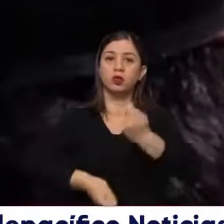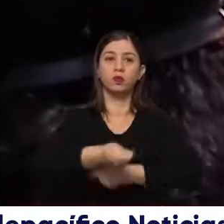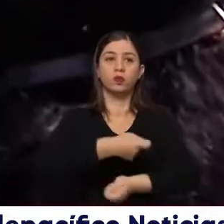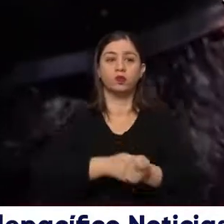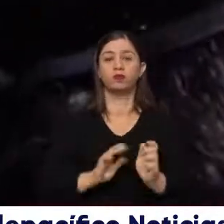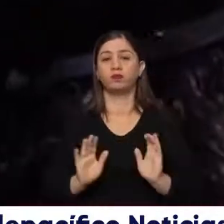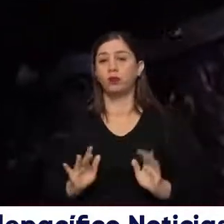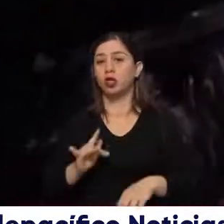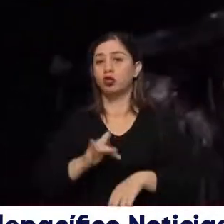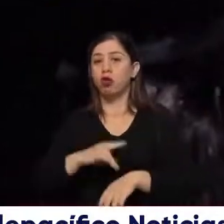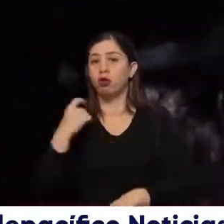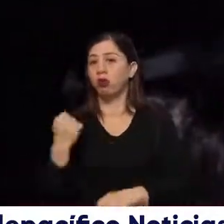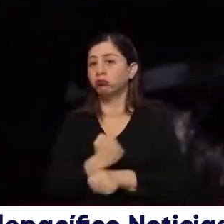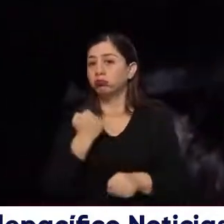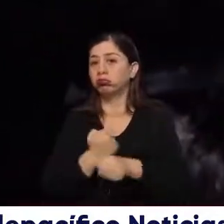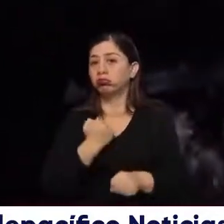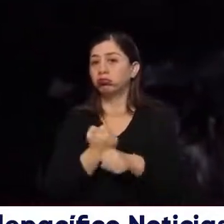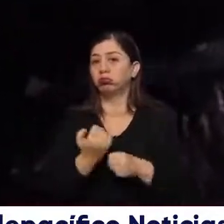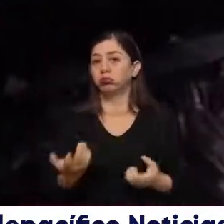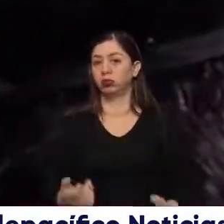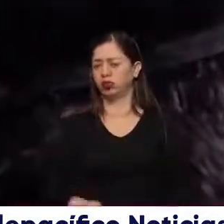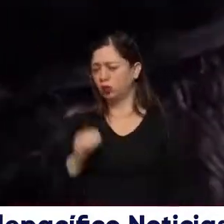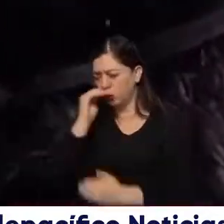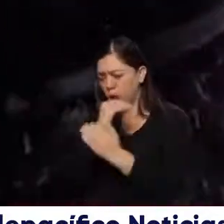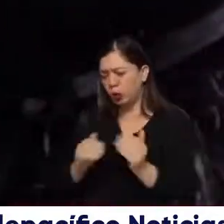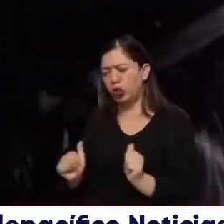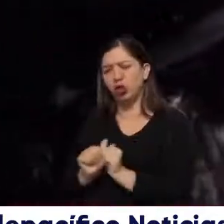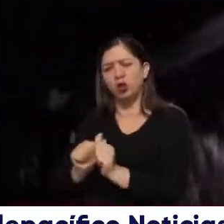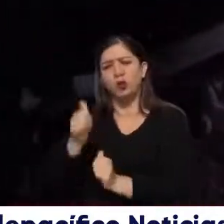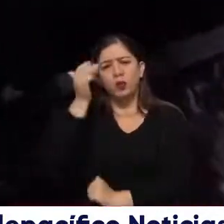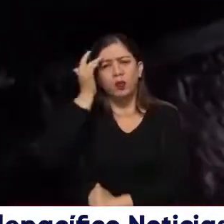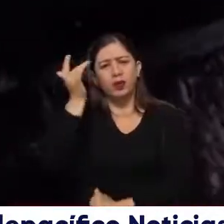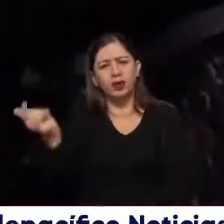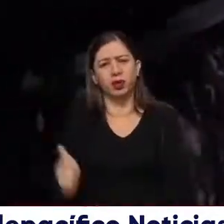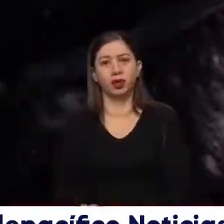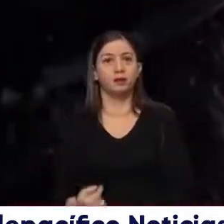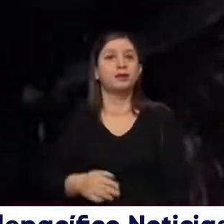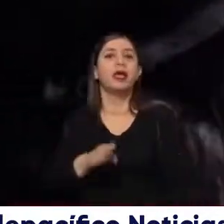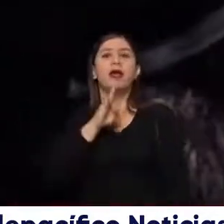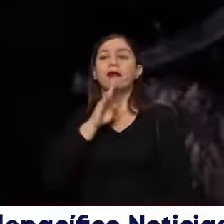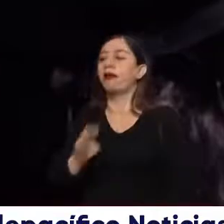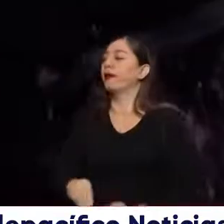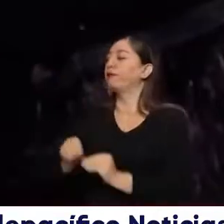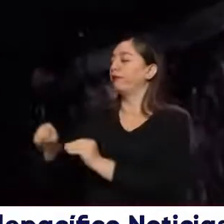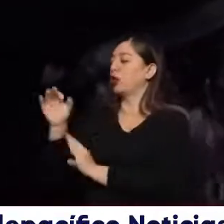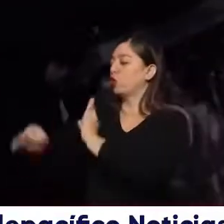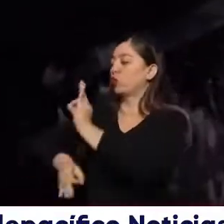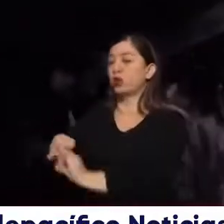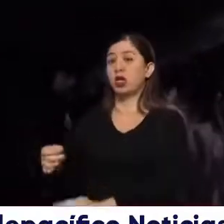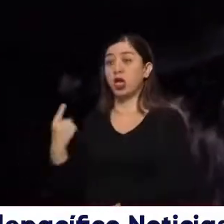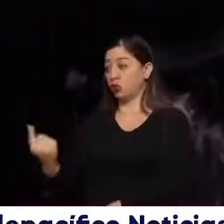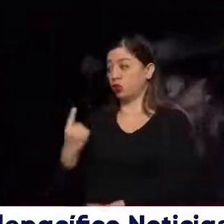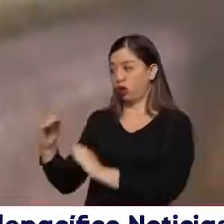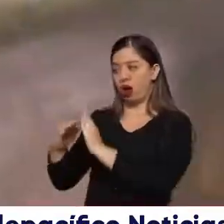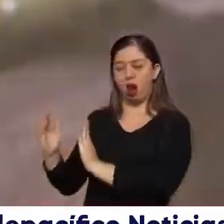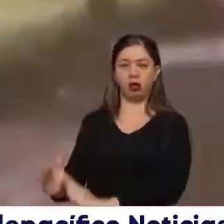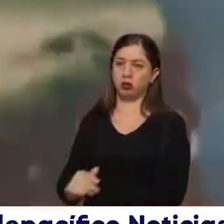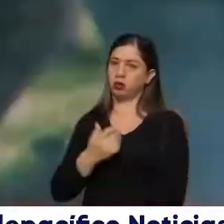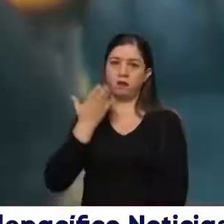nos rebuscamos. ¿Y por qué con los niños? Porque no tenemos con quién dejarlo y me da miedo dejarla sola en la